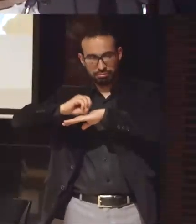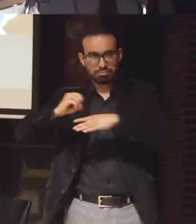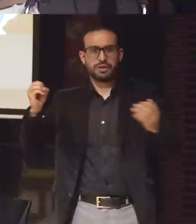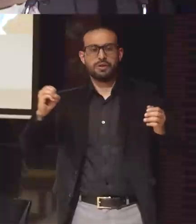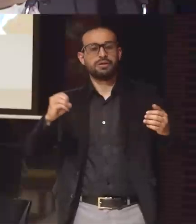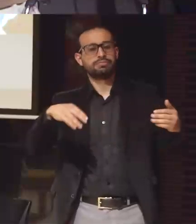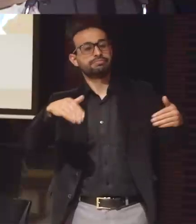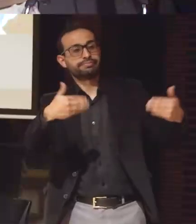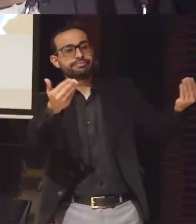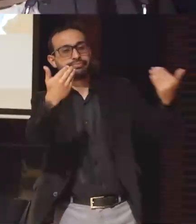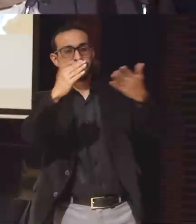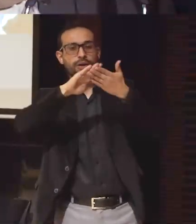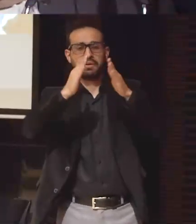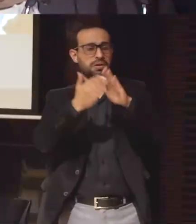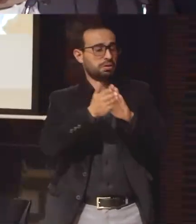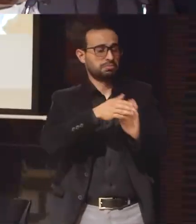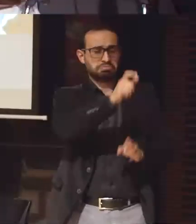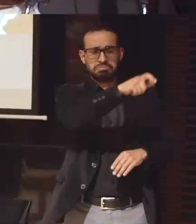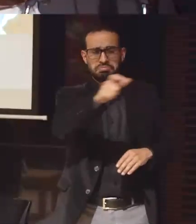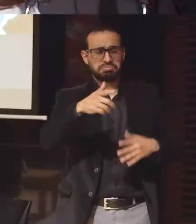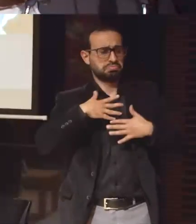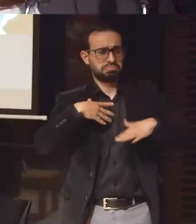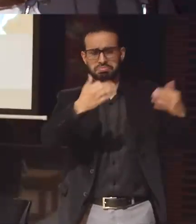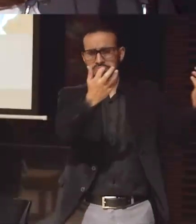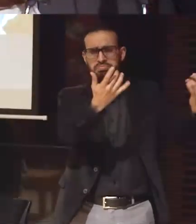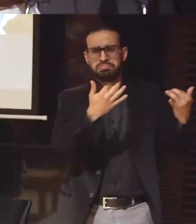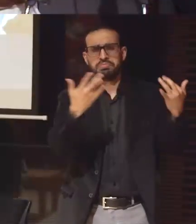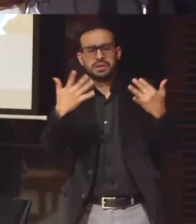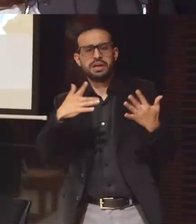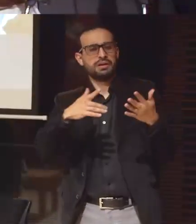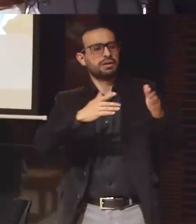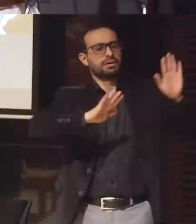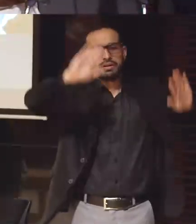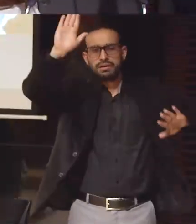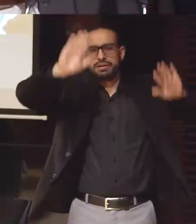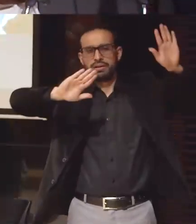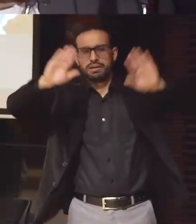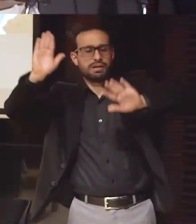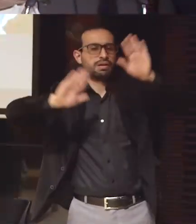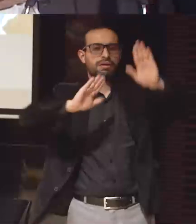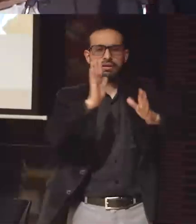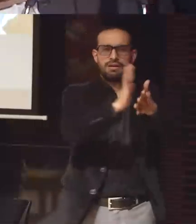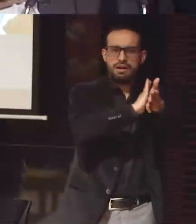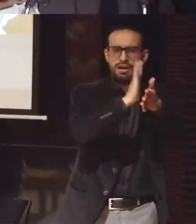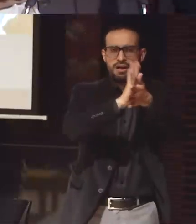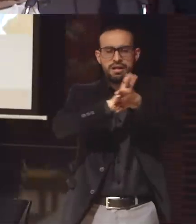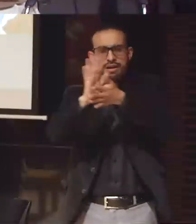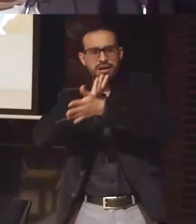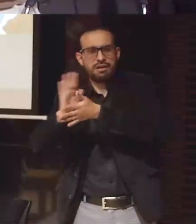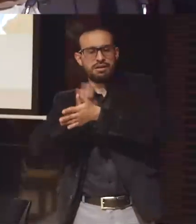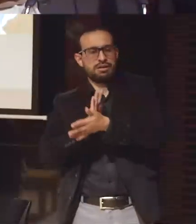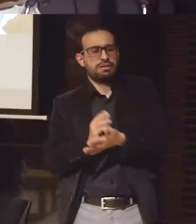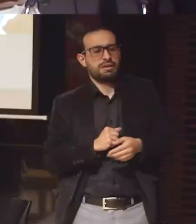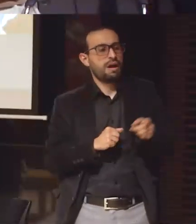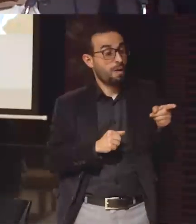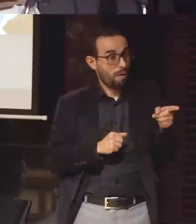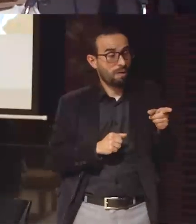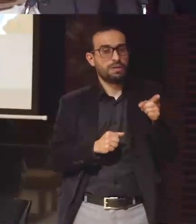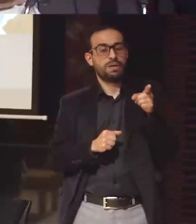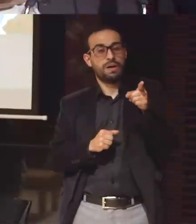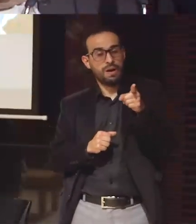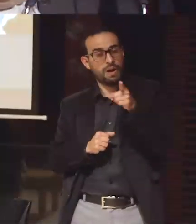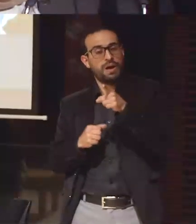hable en grupos más chiquitos, reveló un montón de cosas que no sabíamos, y que dijimos: en Ciudad Bolívar también piensan esto, en el cable también piensan